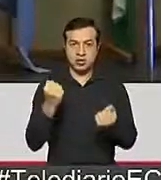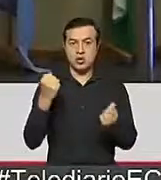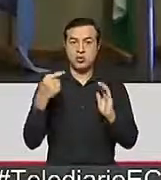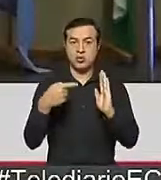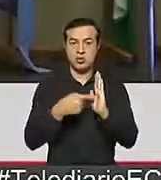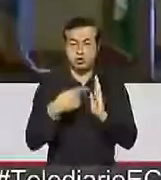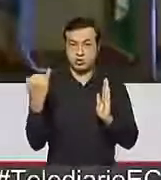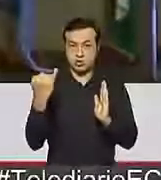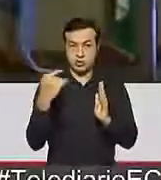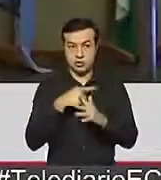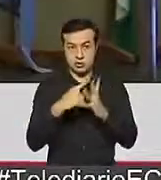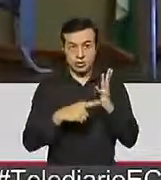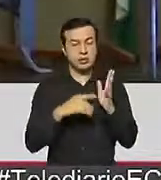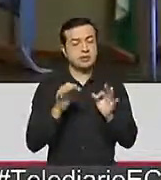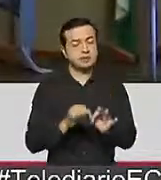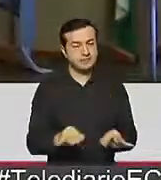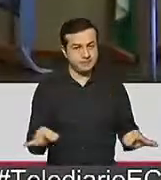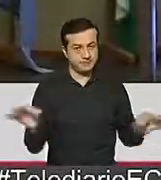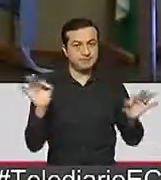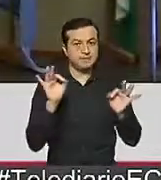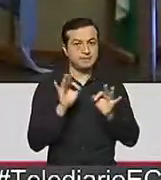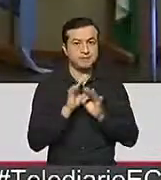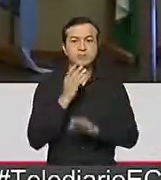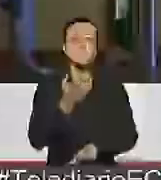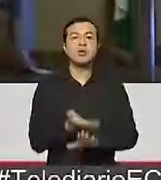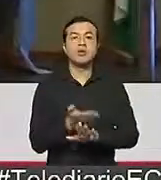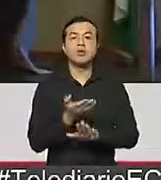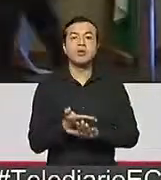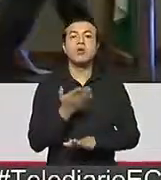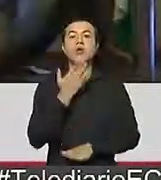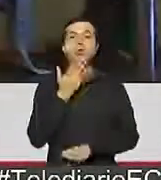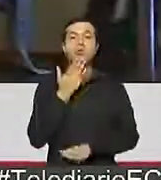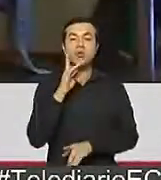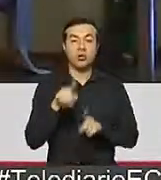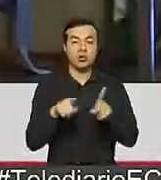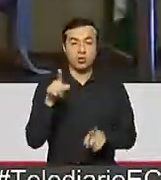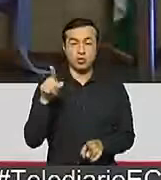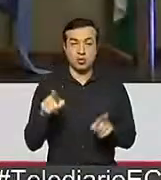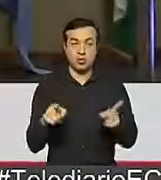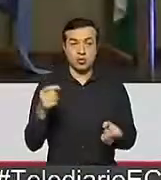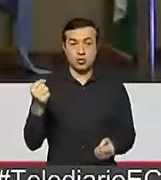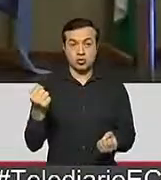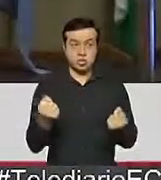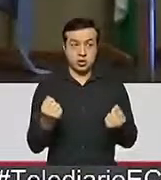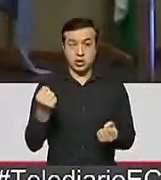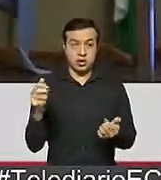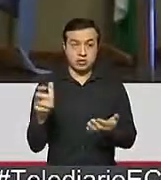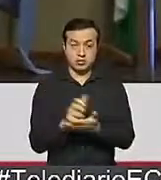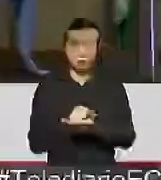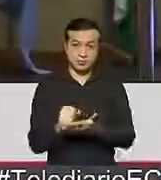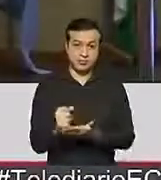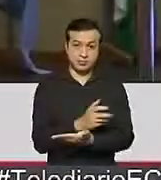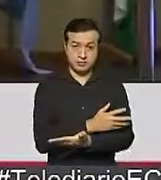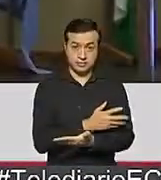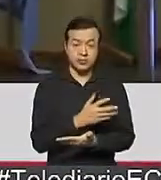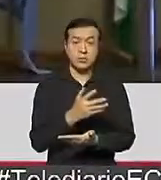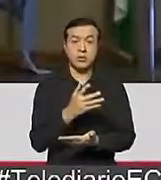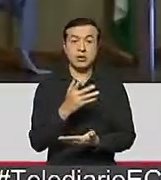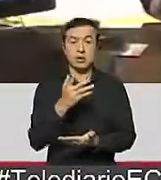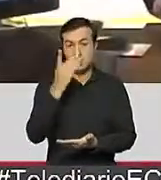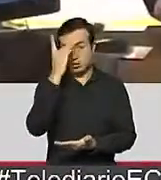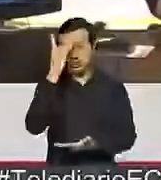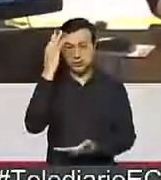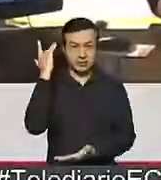parece que eso es importante. Se plantean niveles de chatarrización, que esto es importante para la eliminación de las